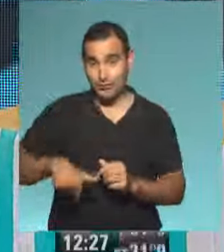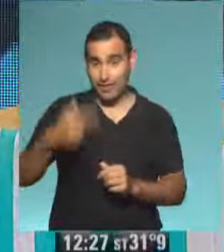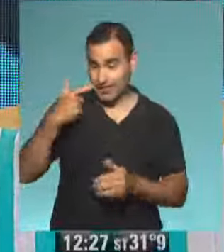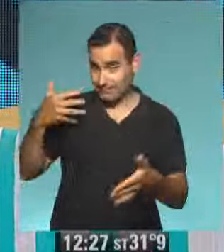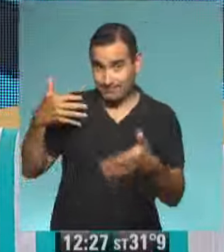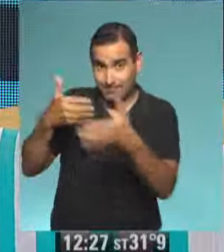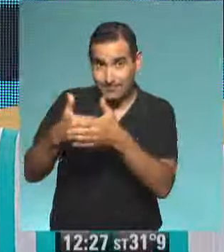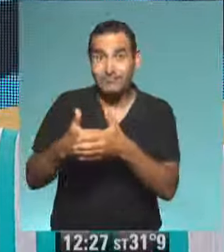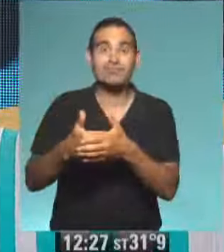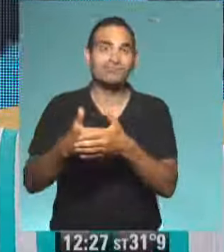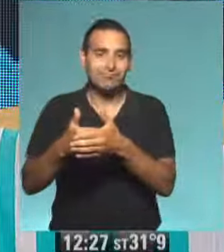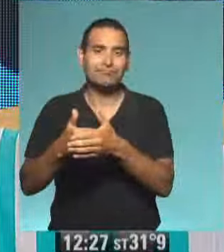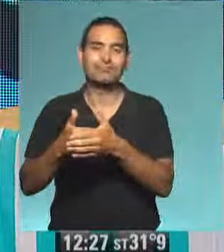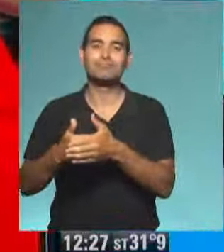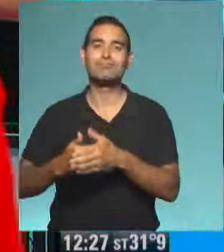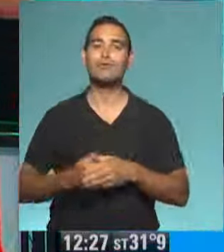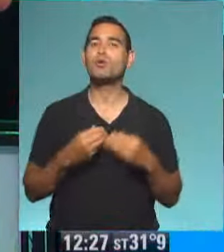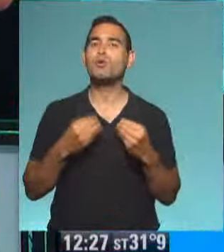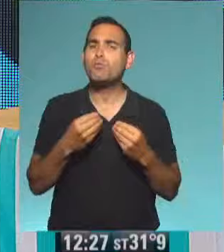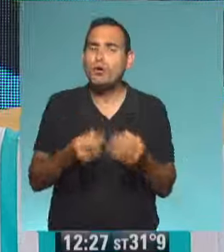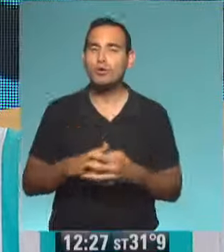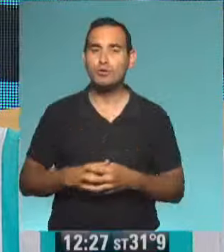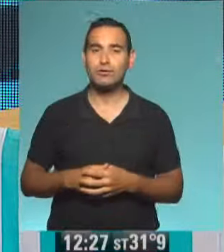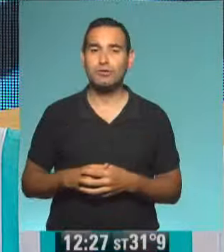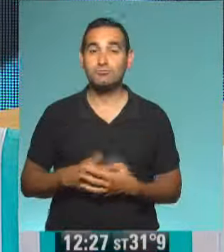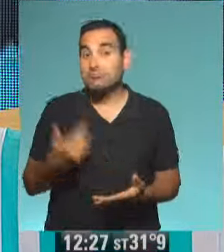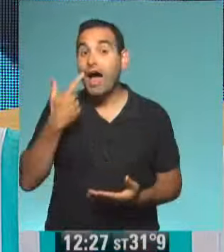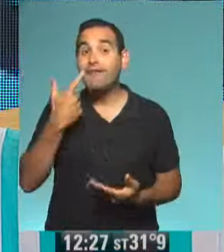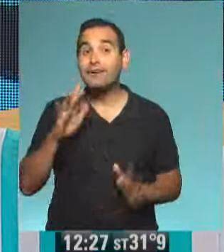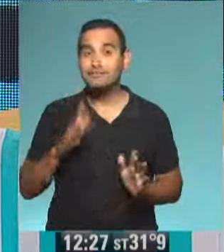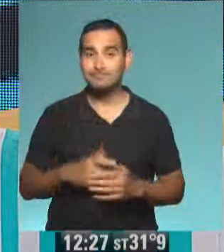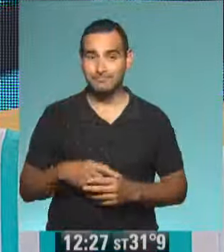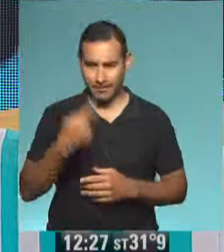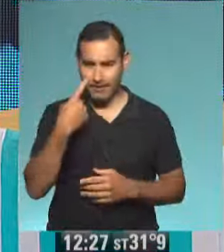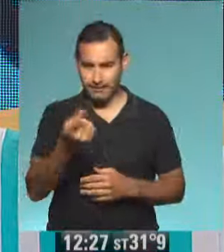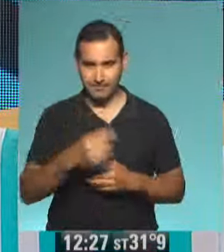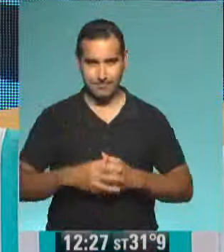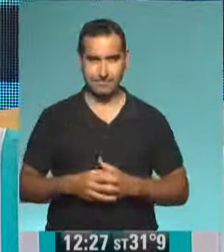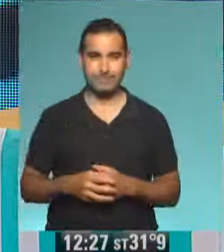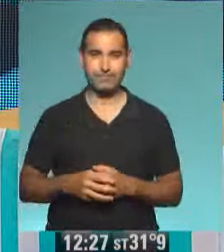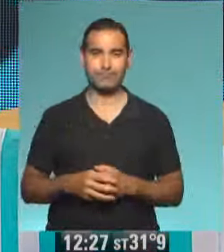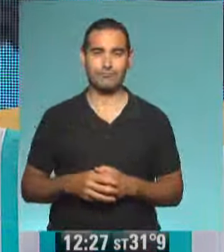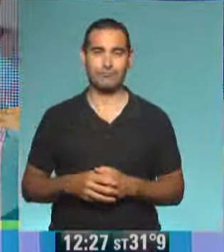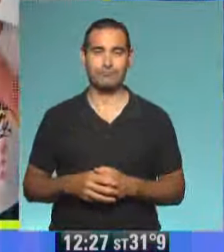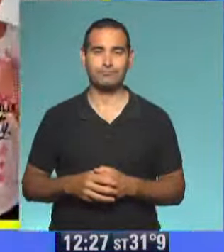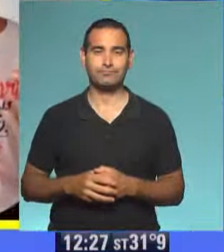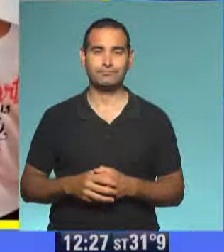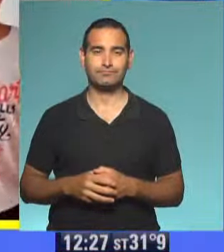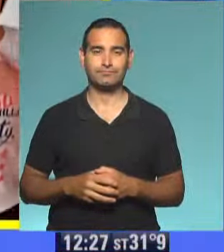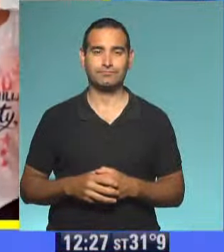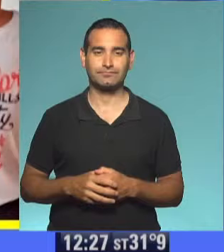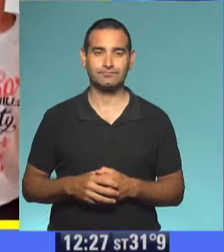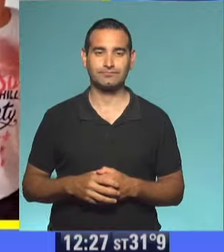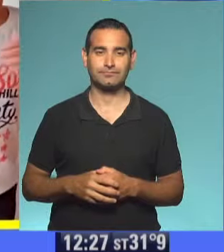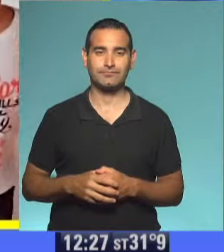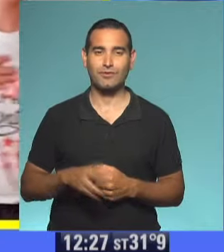días, estas semanas. Sí. ¿Y cómo fue eso? ¿Cómo fue? Y vamos a verlo, ¿no? Vamos a verlo. Con los chicos y las